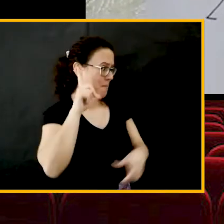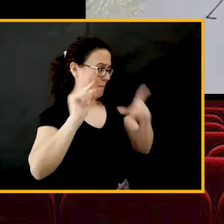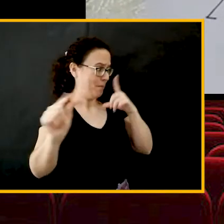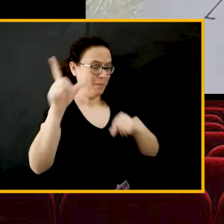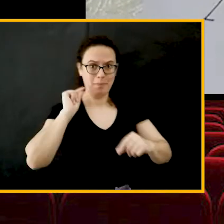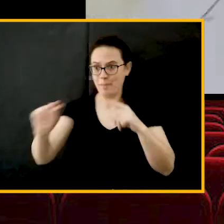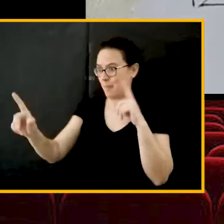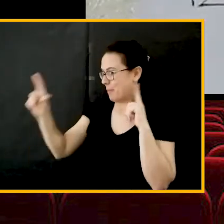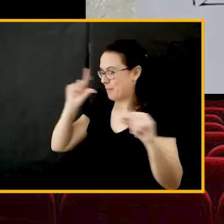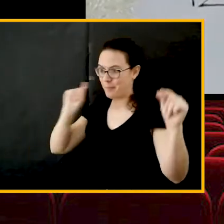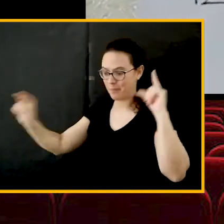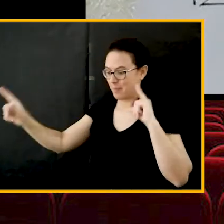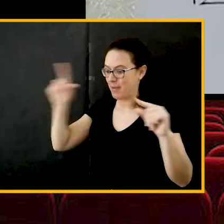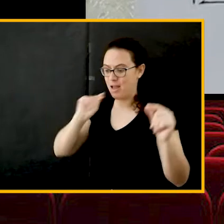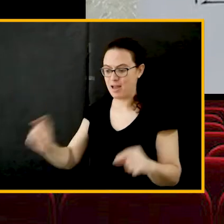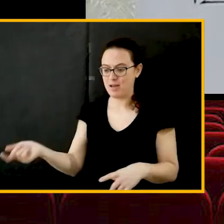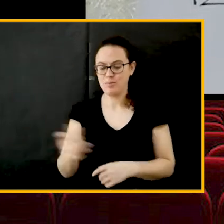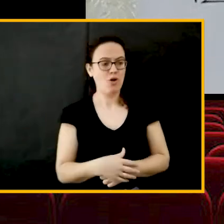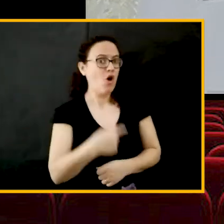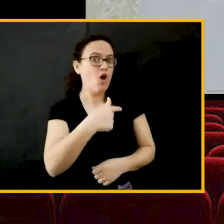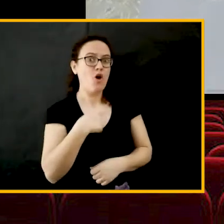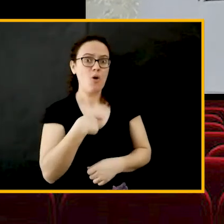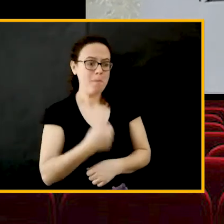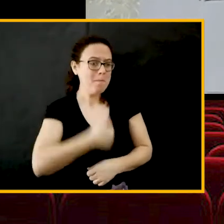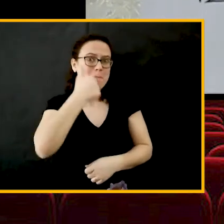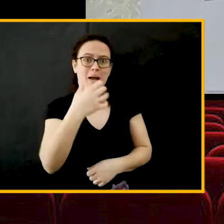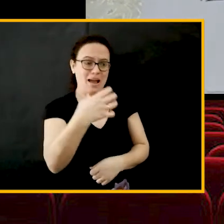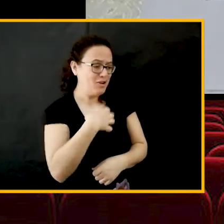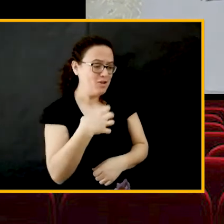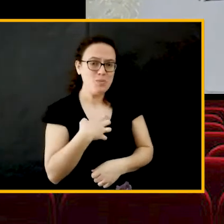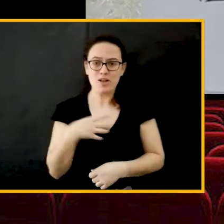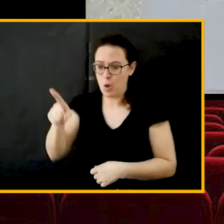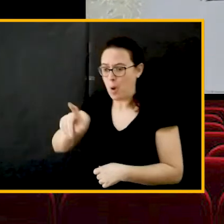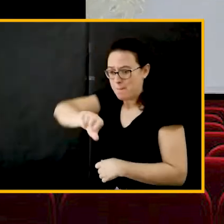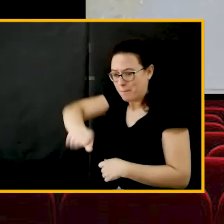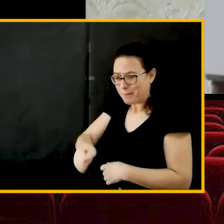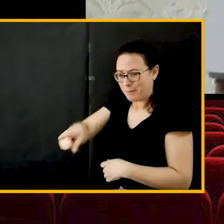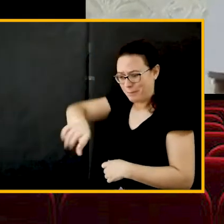¡Huyamos! ¡No puedo más! ¡Aprieta la palanca!